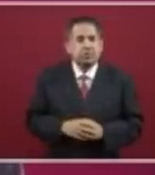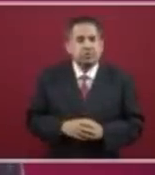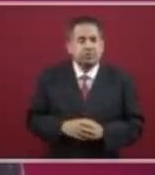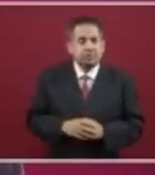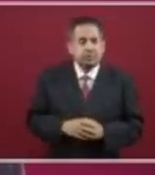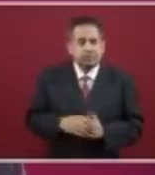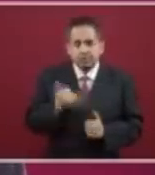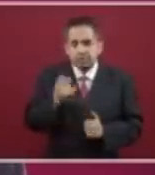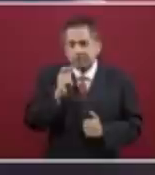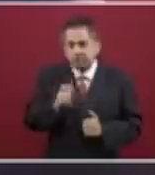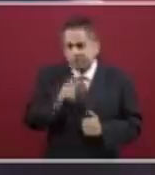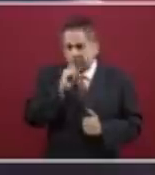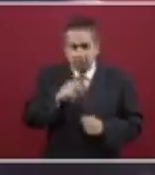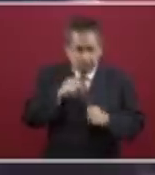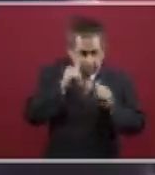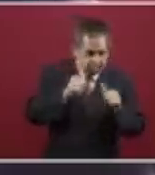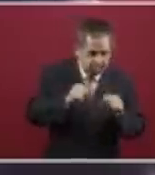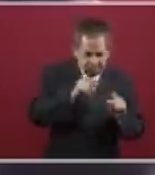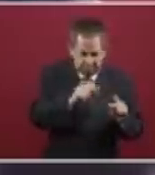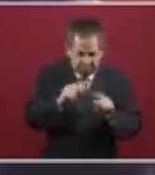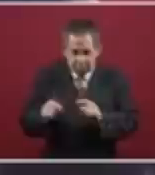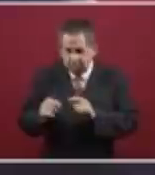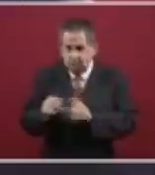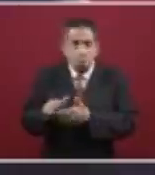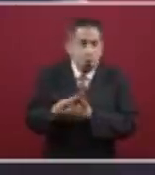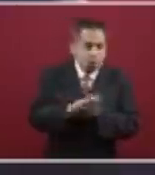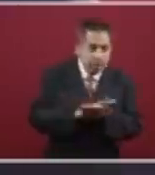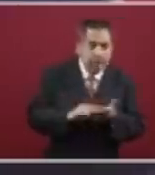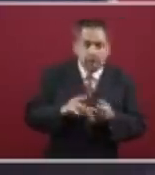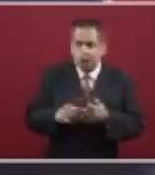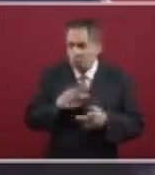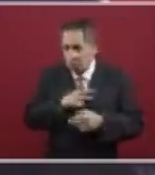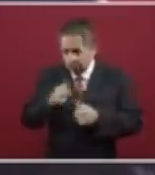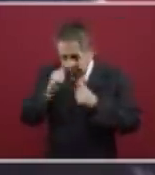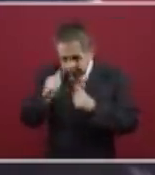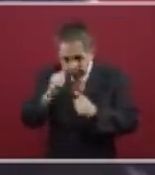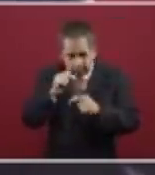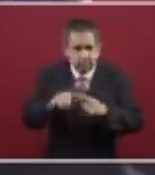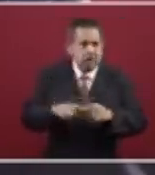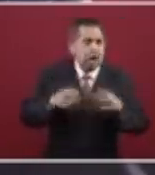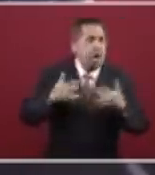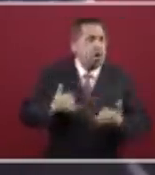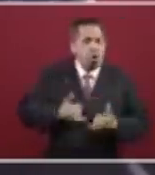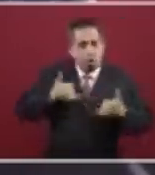y se está atendiendo a la gente humilde, a la gente pobre, se está atendiendo a los